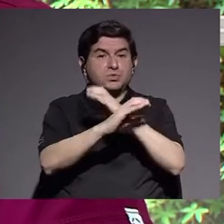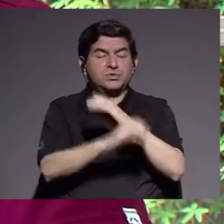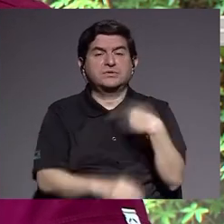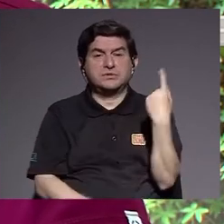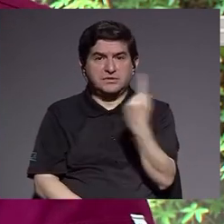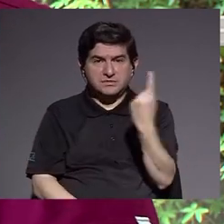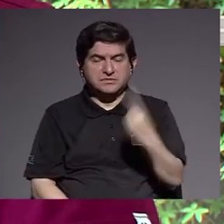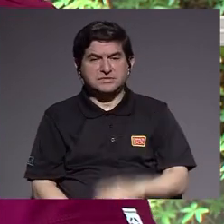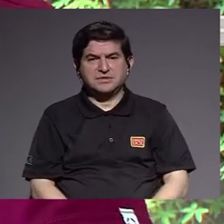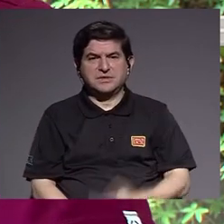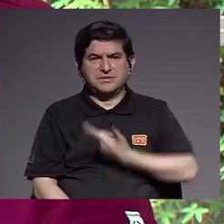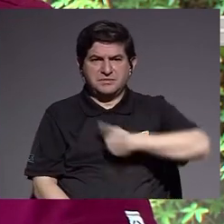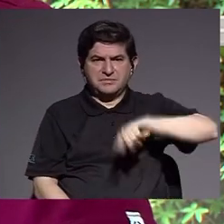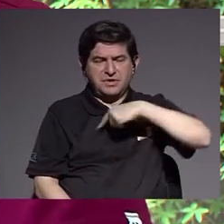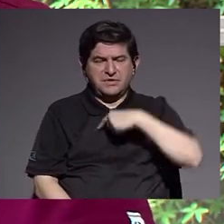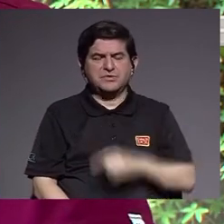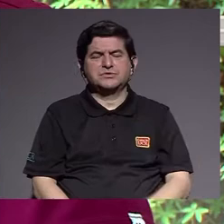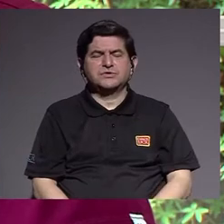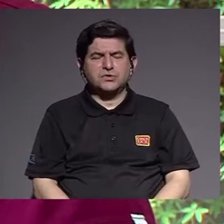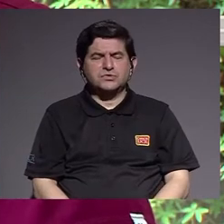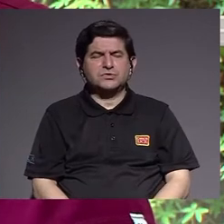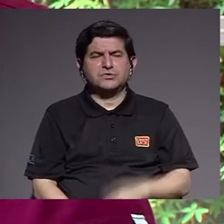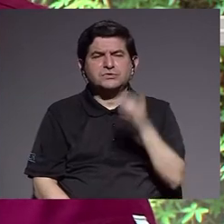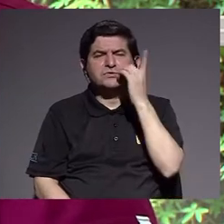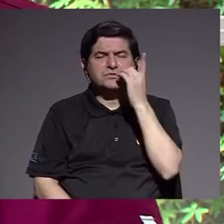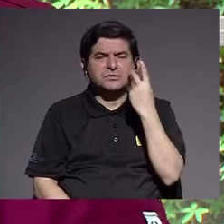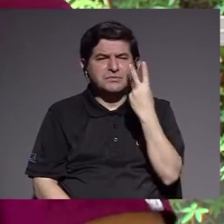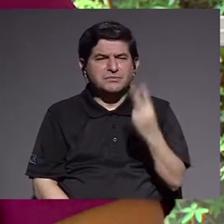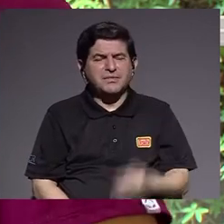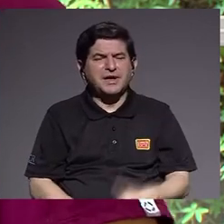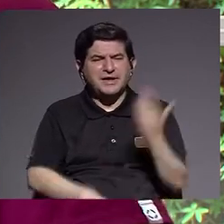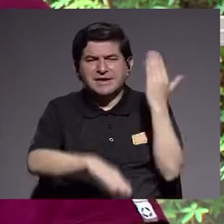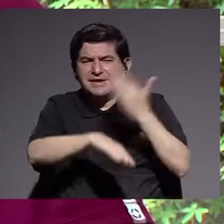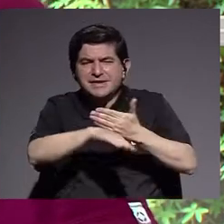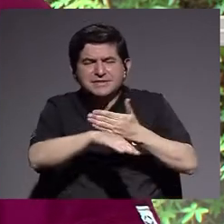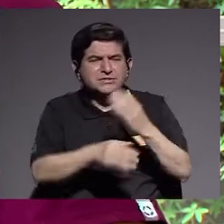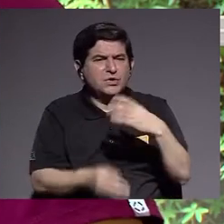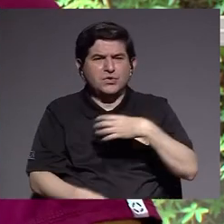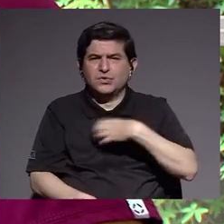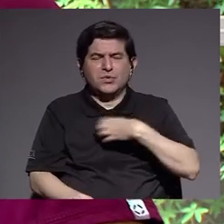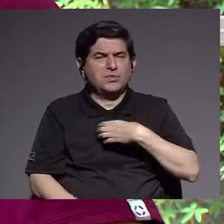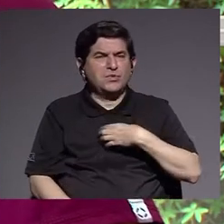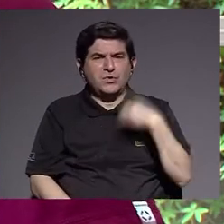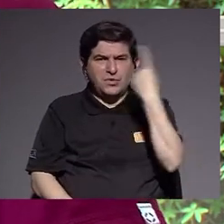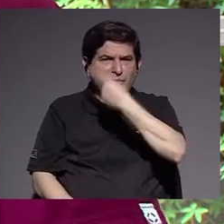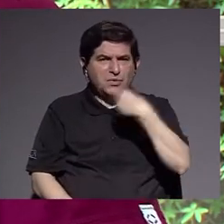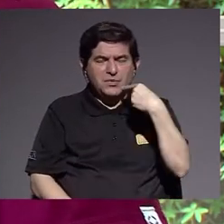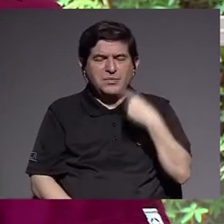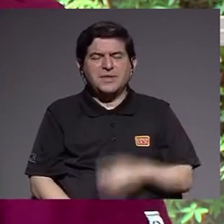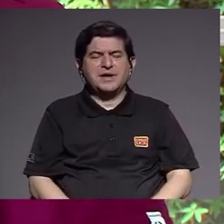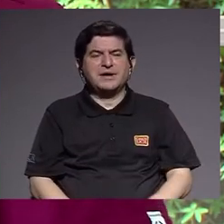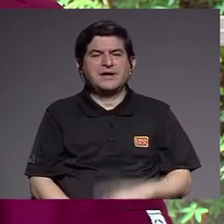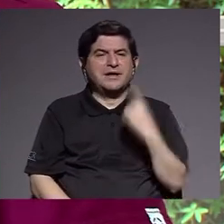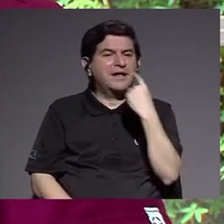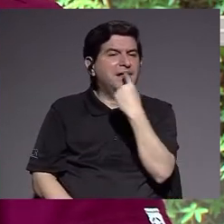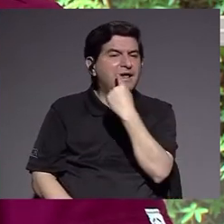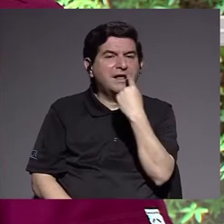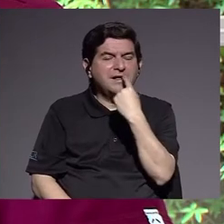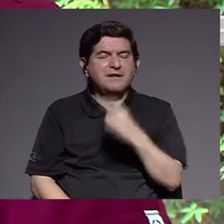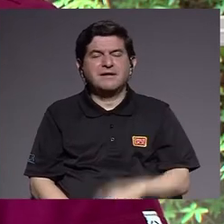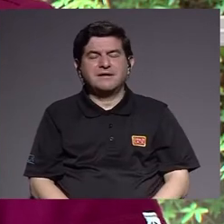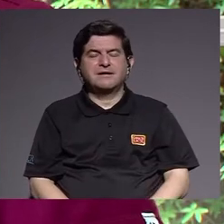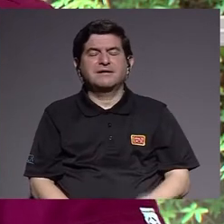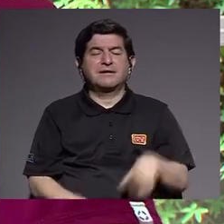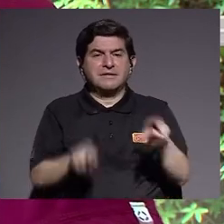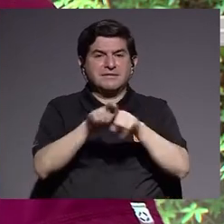que tener mucho cuidado siempre digamos a nosotros cuando vemos alguna lesión que no es propia de la boca a nivel de bordes de la lengua a nivel